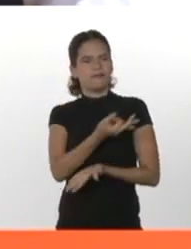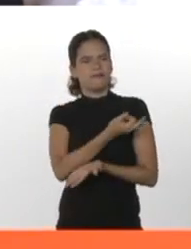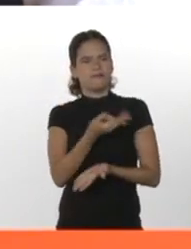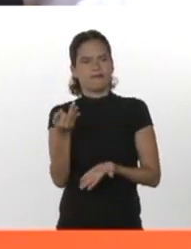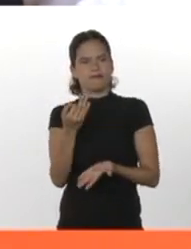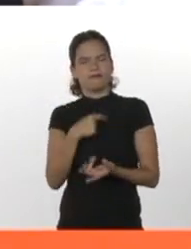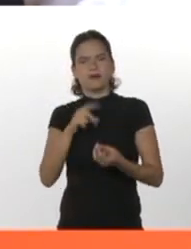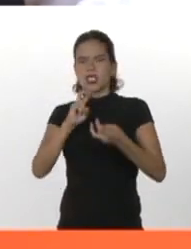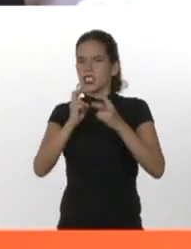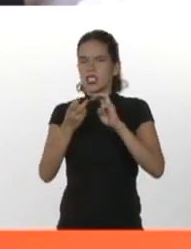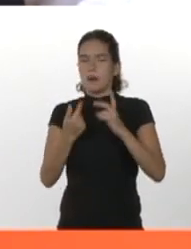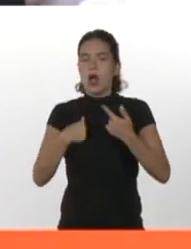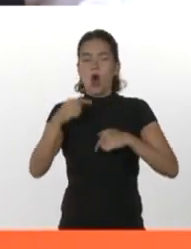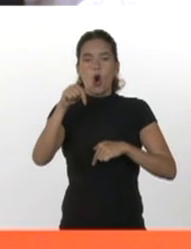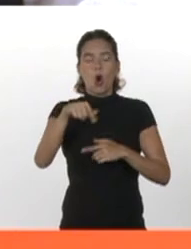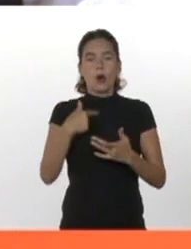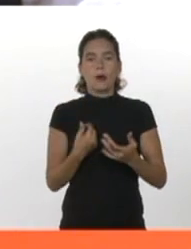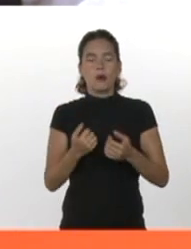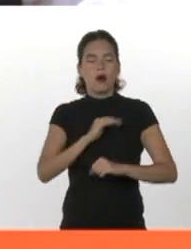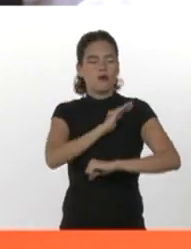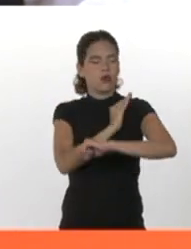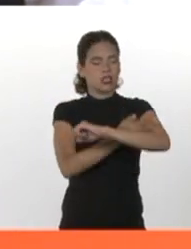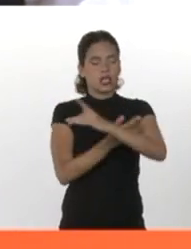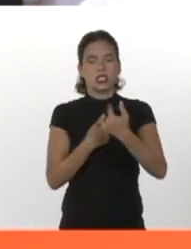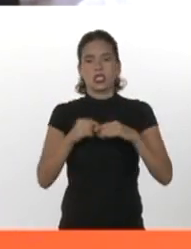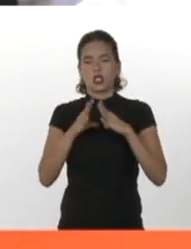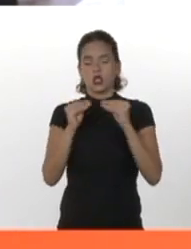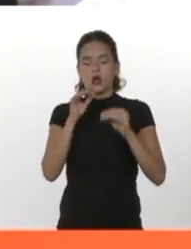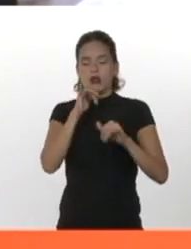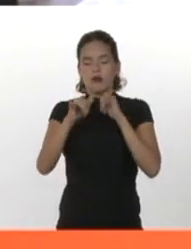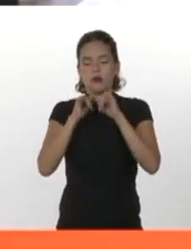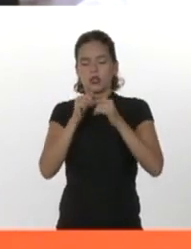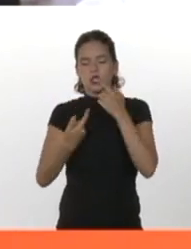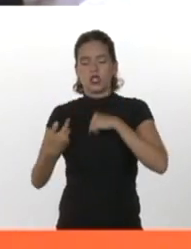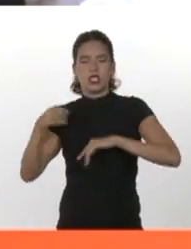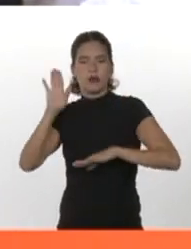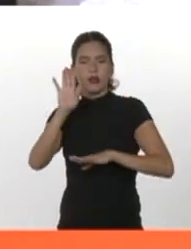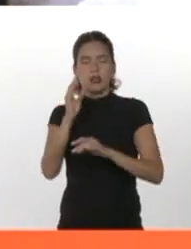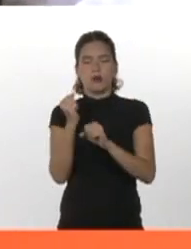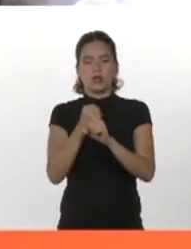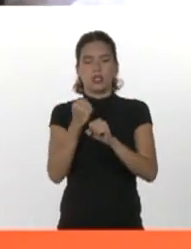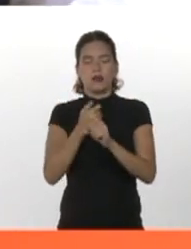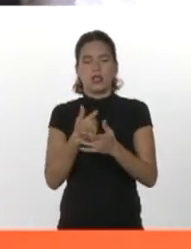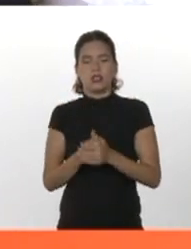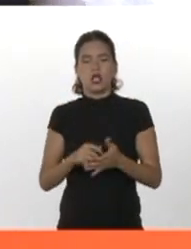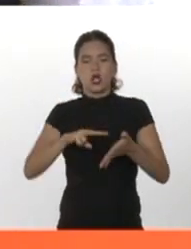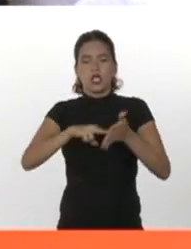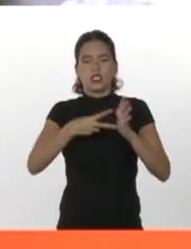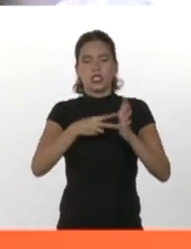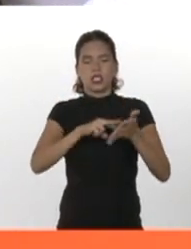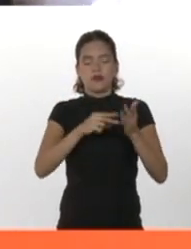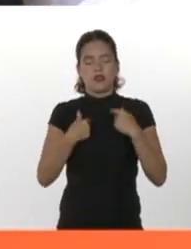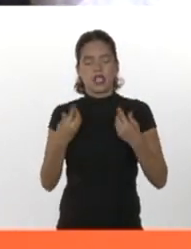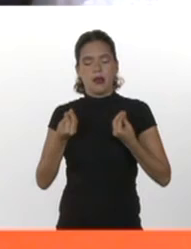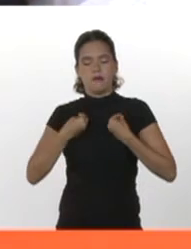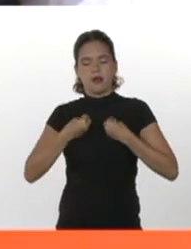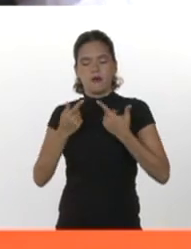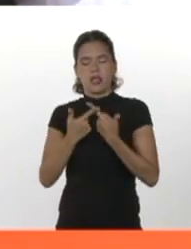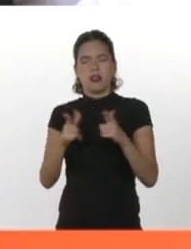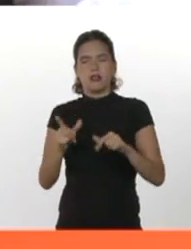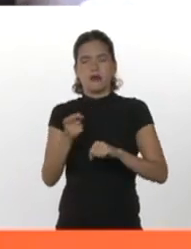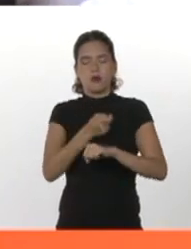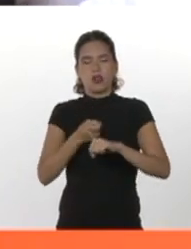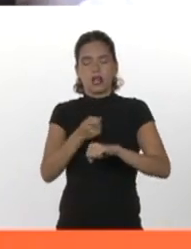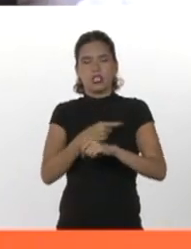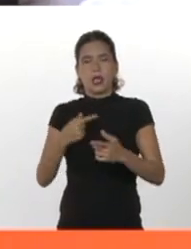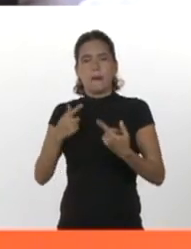Excelente tema, Valeria. Hoy vamos a afianzar el contenido que ya veníamos trabajando, ¿verdad? Lo que significa vivir en democracia.